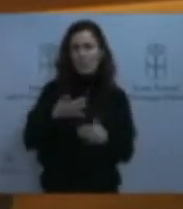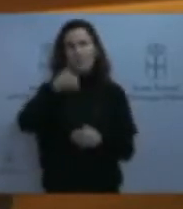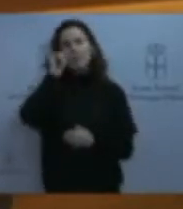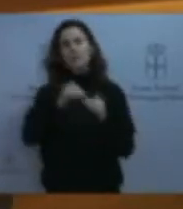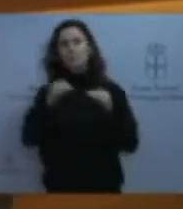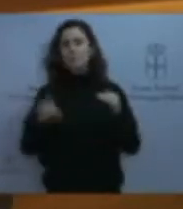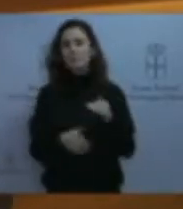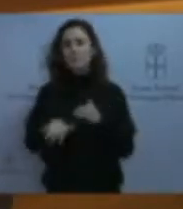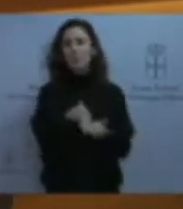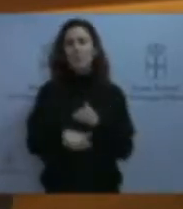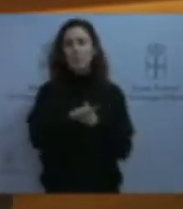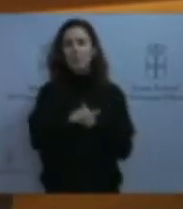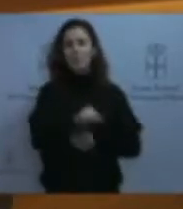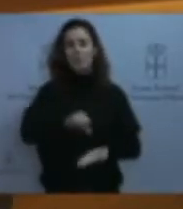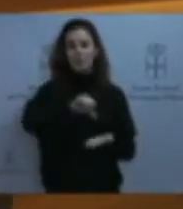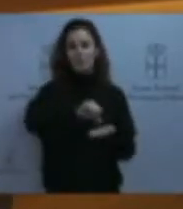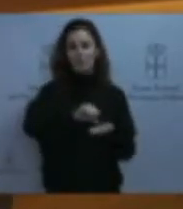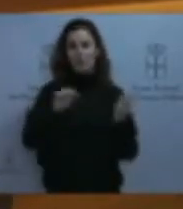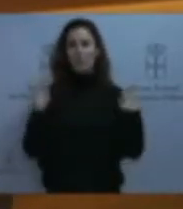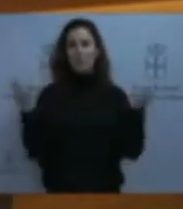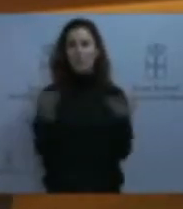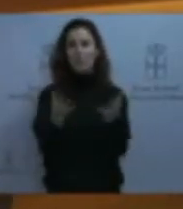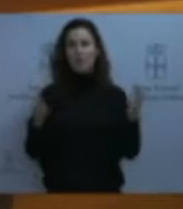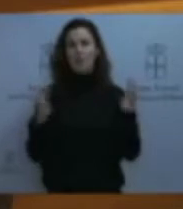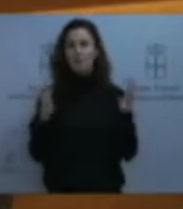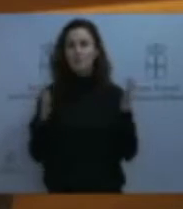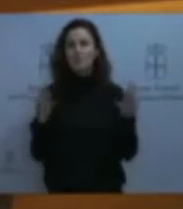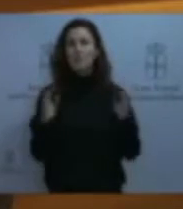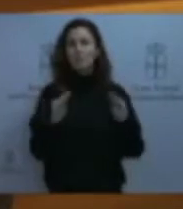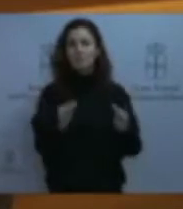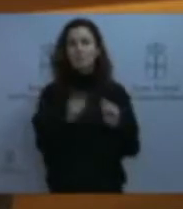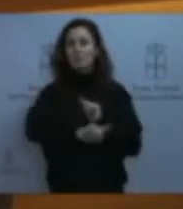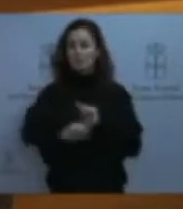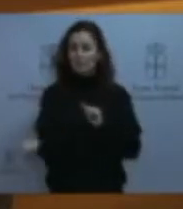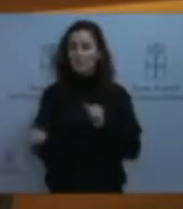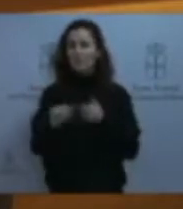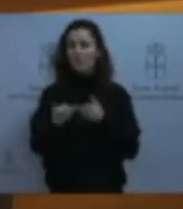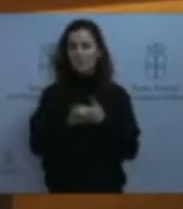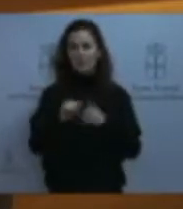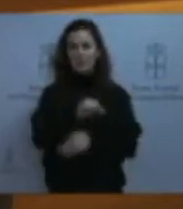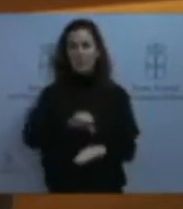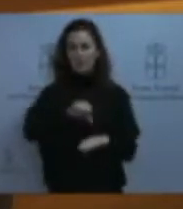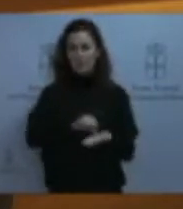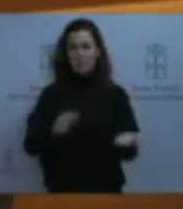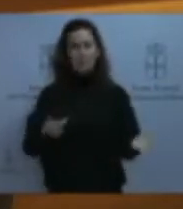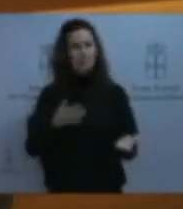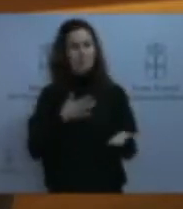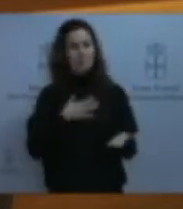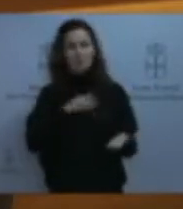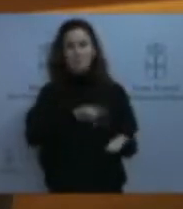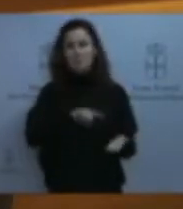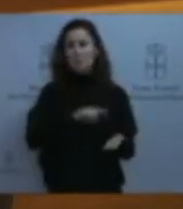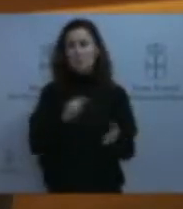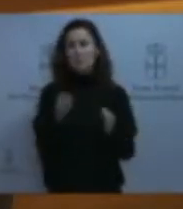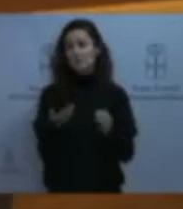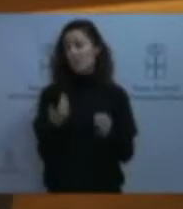interfaz urbano-forestal y entornos periurbanos. Nos parece muy grave y seguramente afecta a los incendios de estos